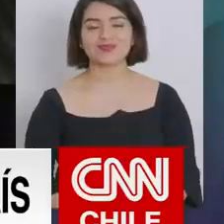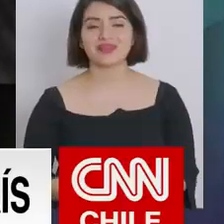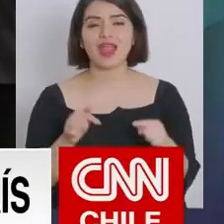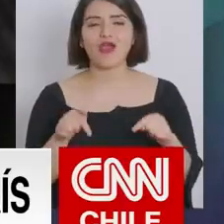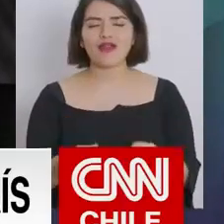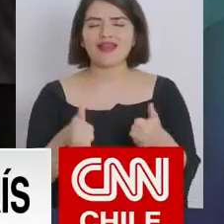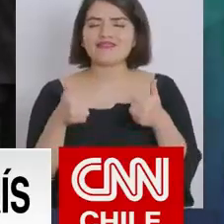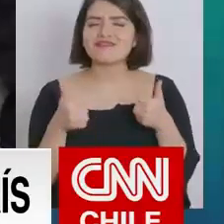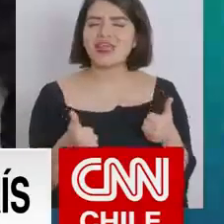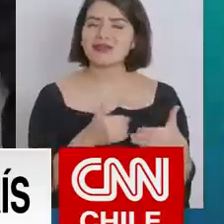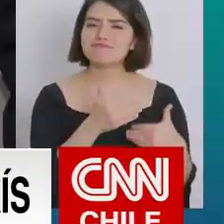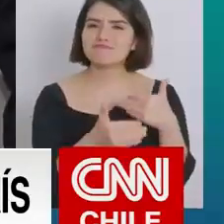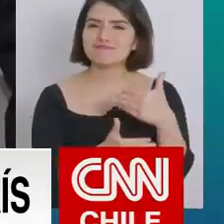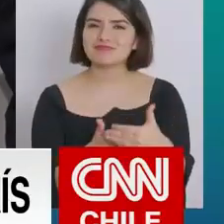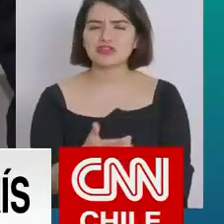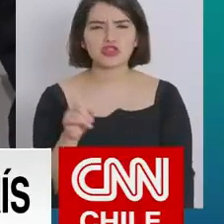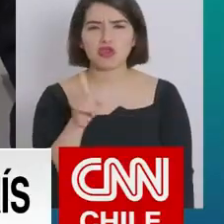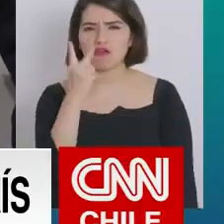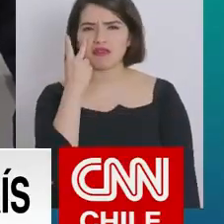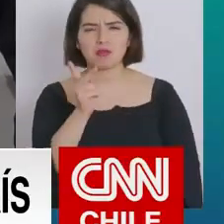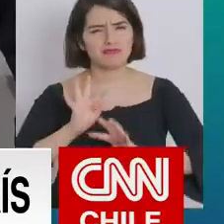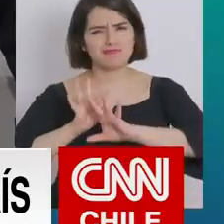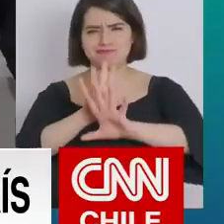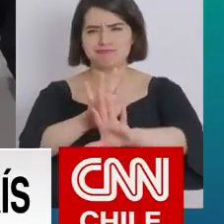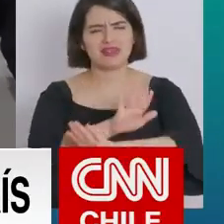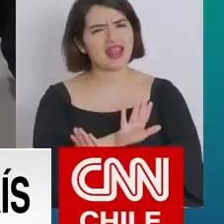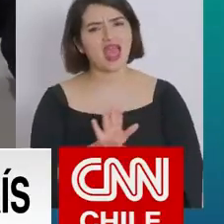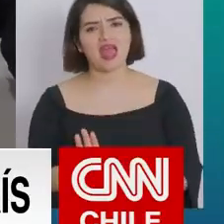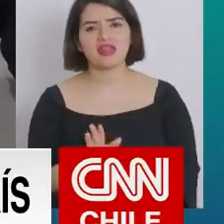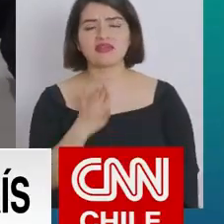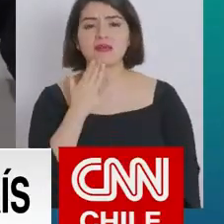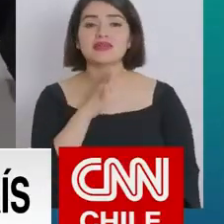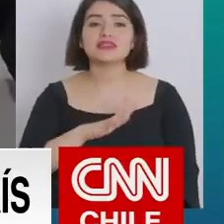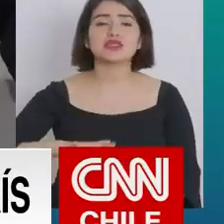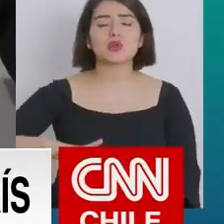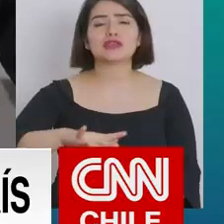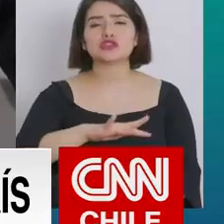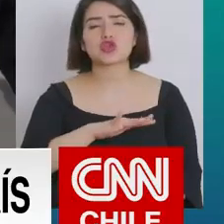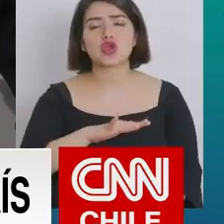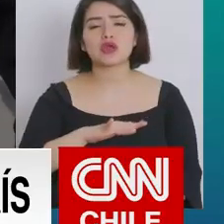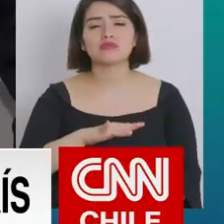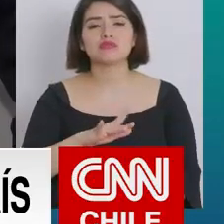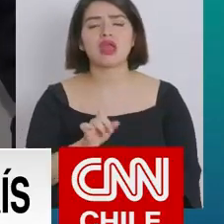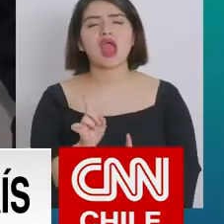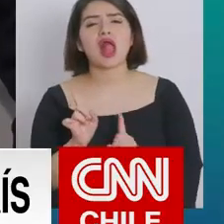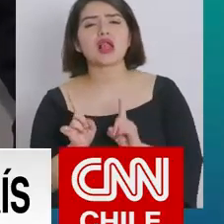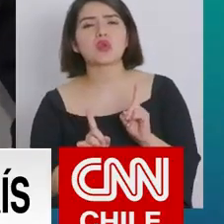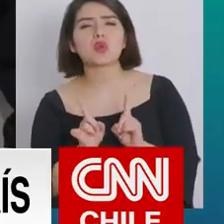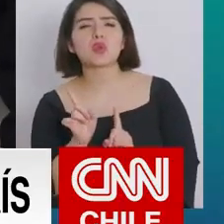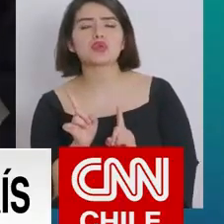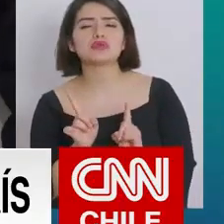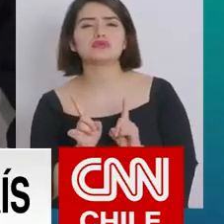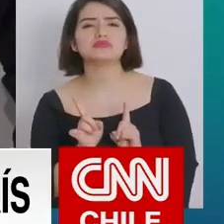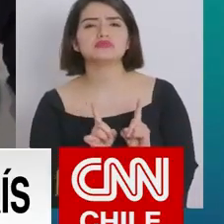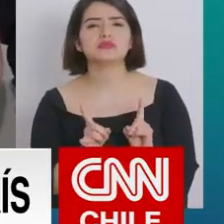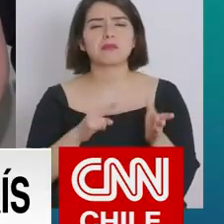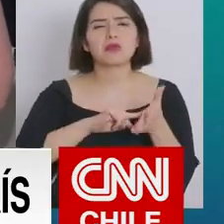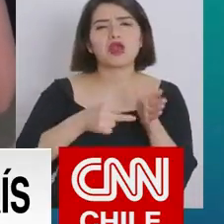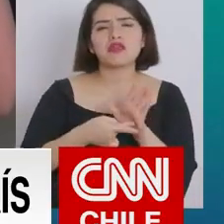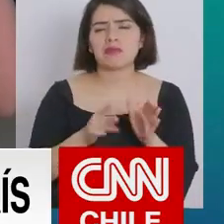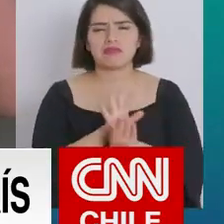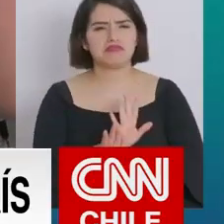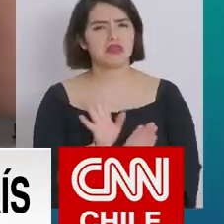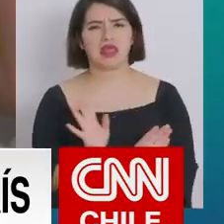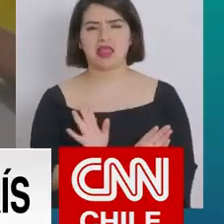bien, no hemos visto aglomeraciones y tampoco hemos visto situaciones particulares de algún conflicto que se haya